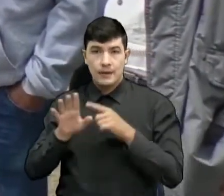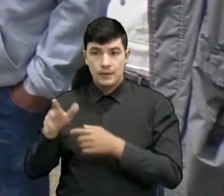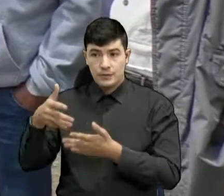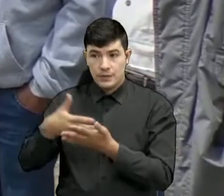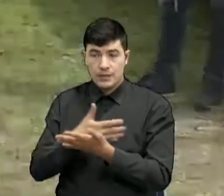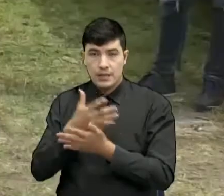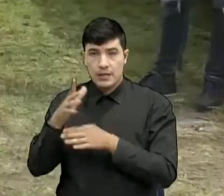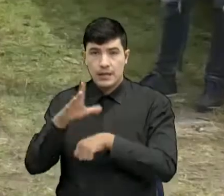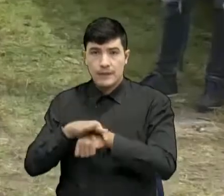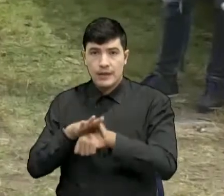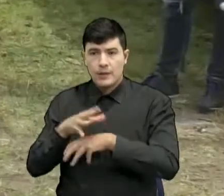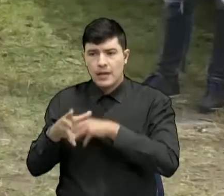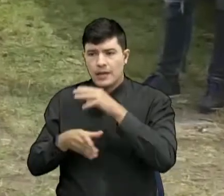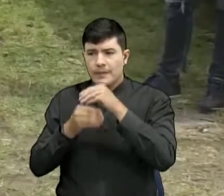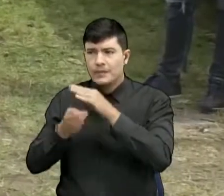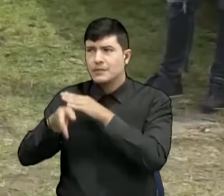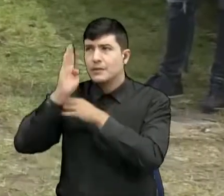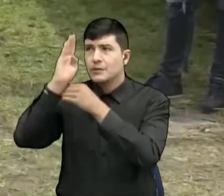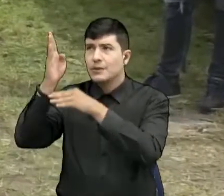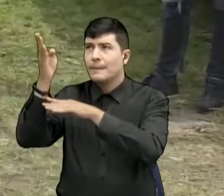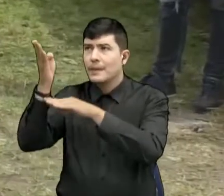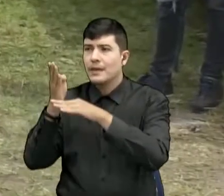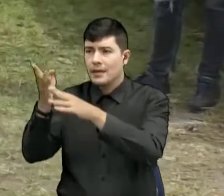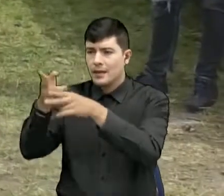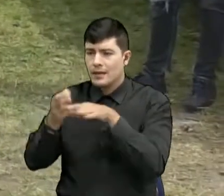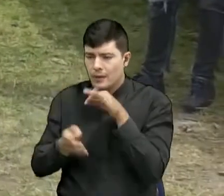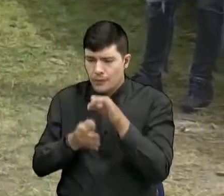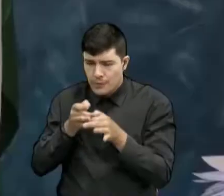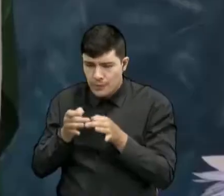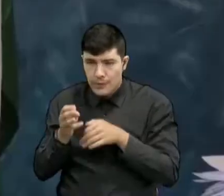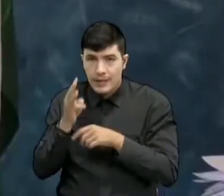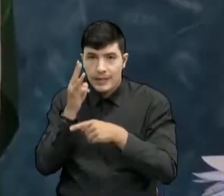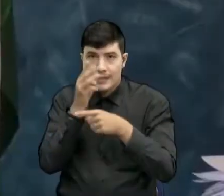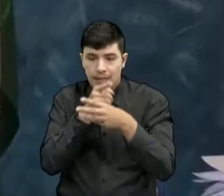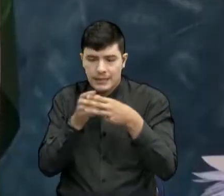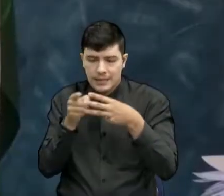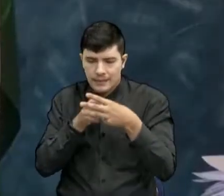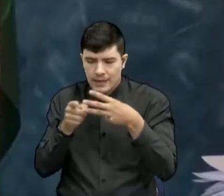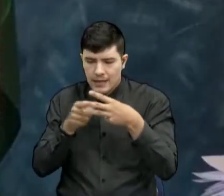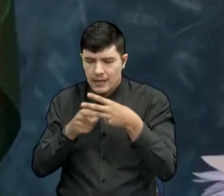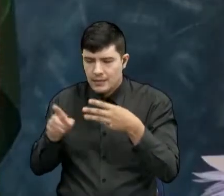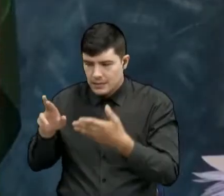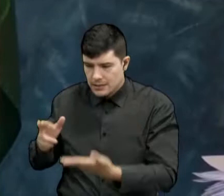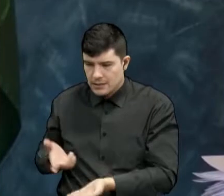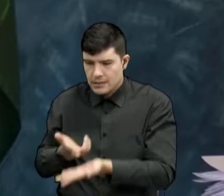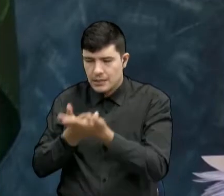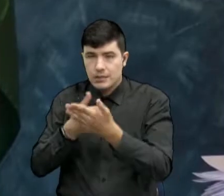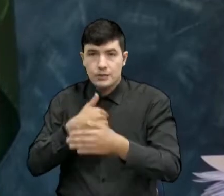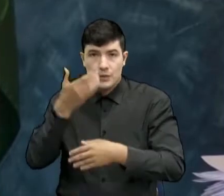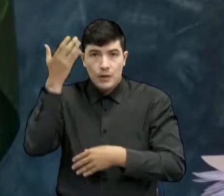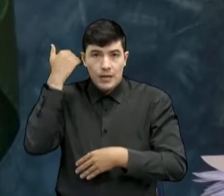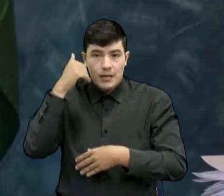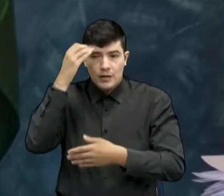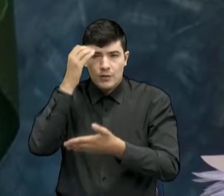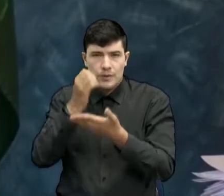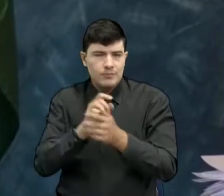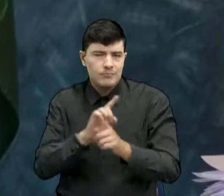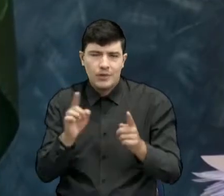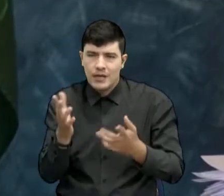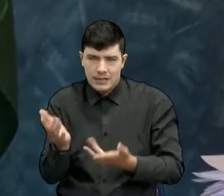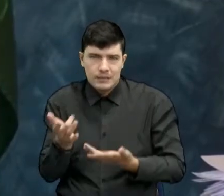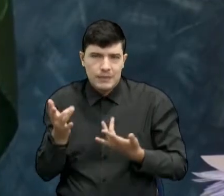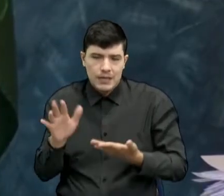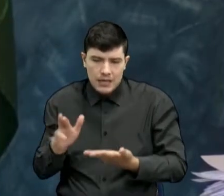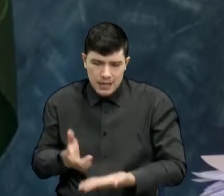médicas e invocó la protección de Dios y rápidamente fue recuperado. No había querido pronunciarme porque estaba esperando la evolución de la